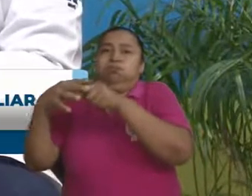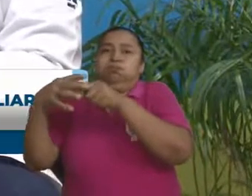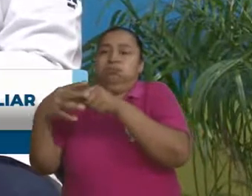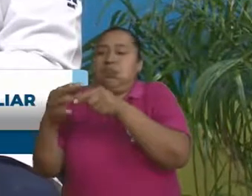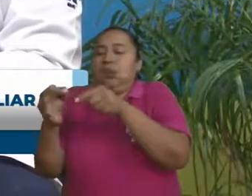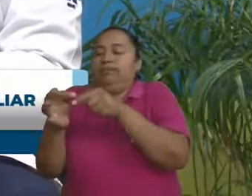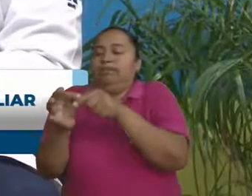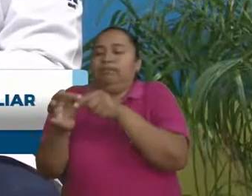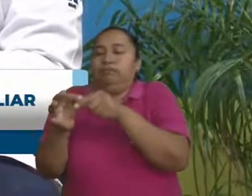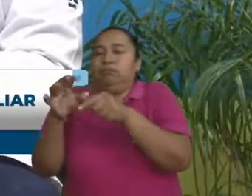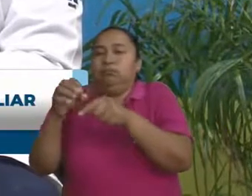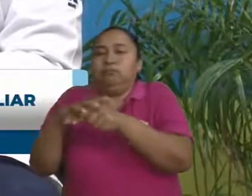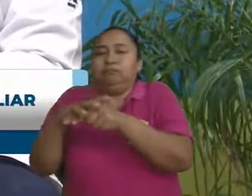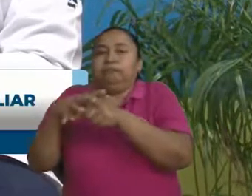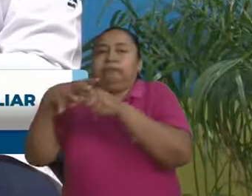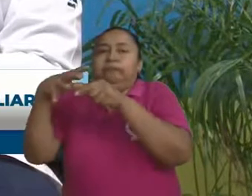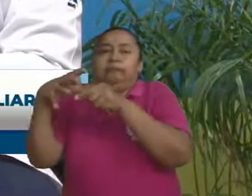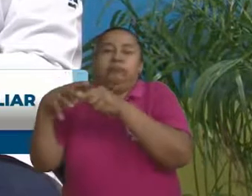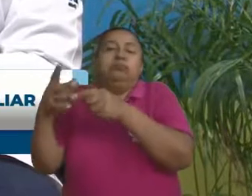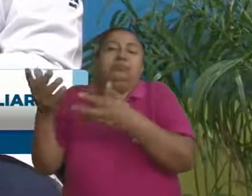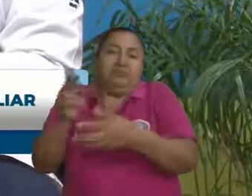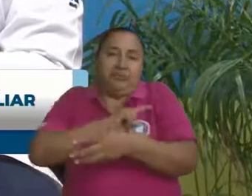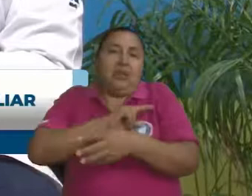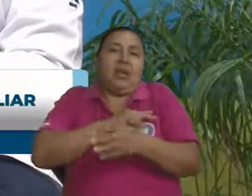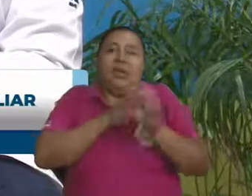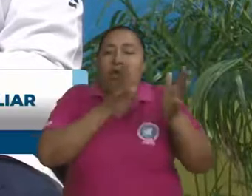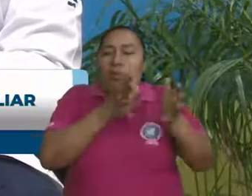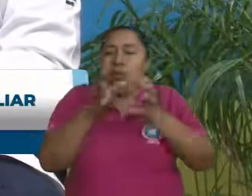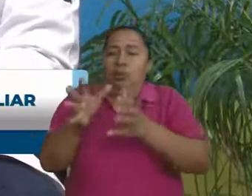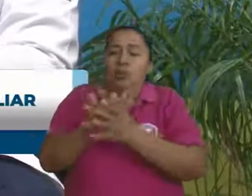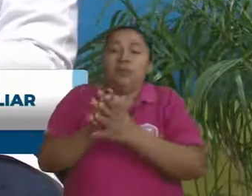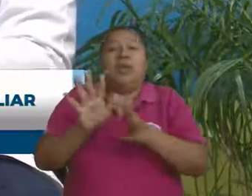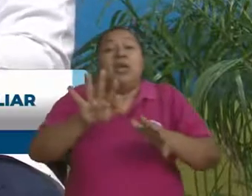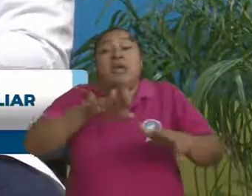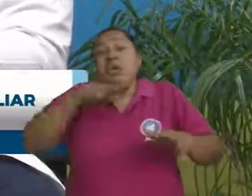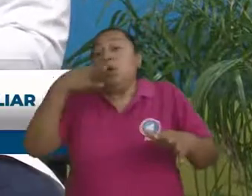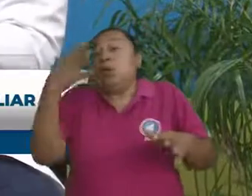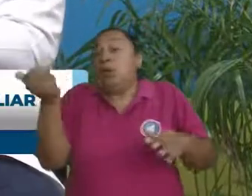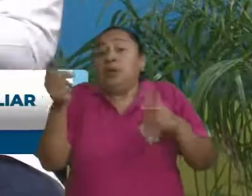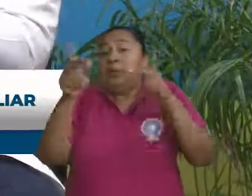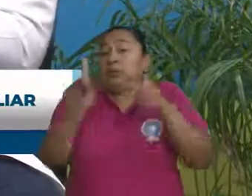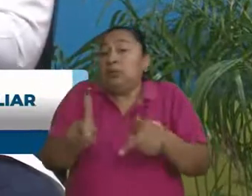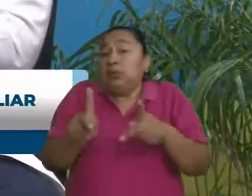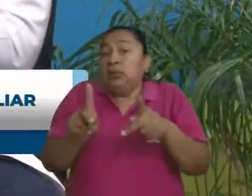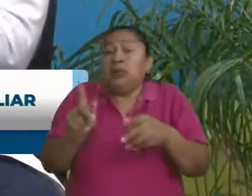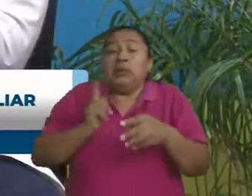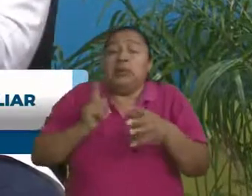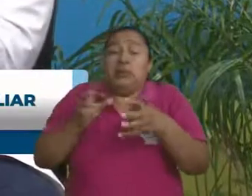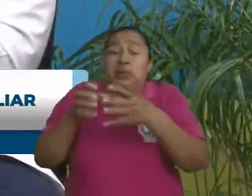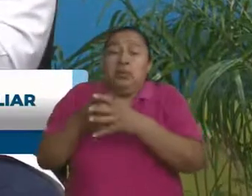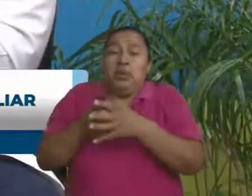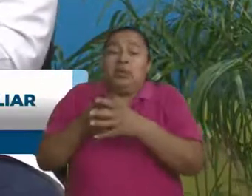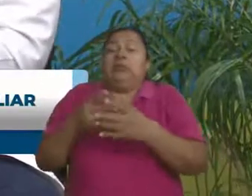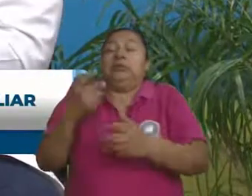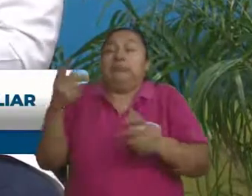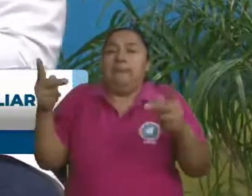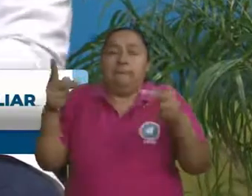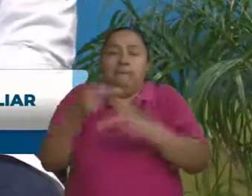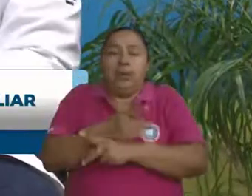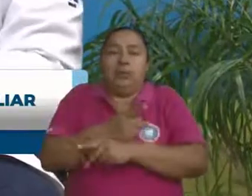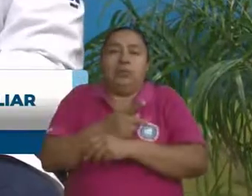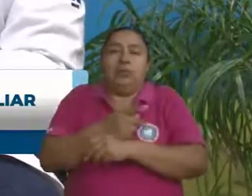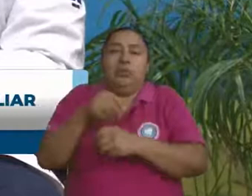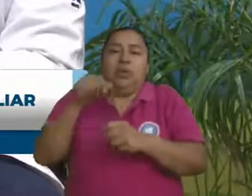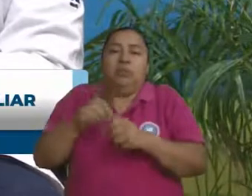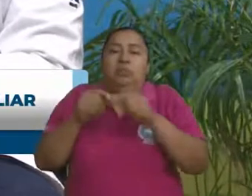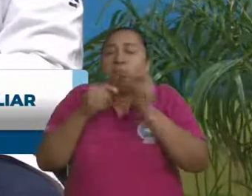obstrucción de un cálculo biliar, ¿verdad?, en este sentido. Y hay pacientes que ya se presentan con complicaciones importantes